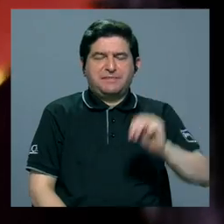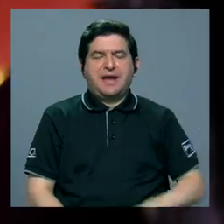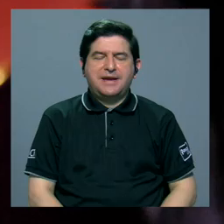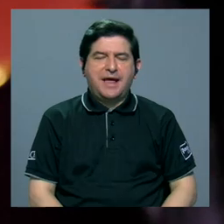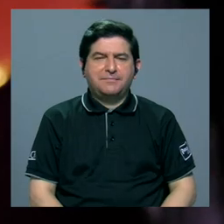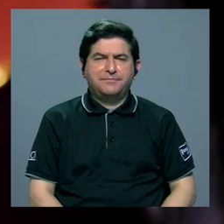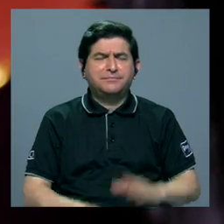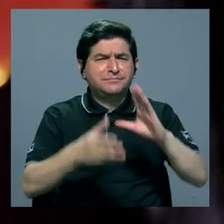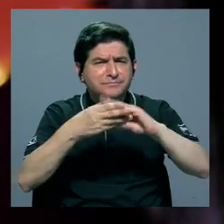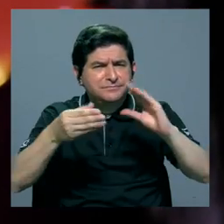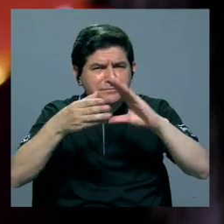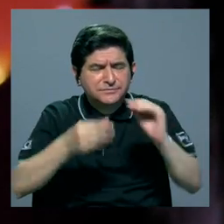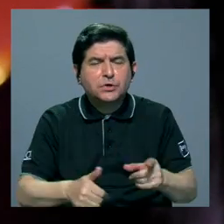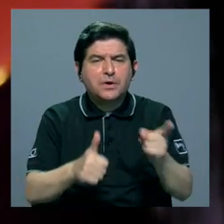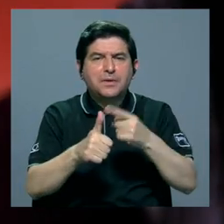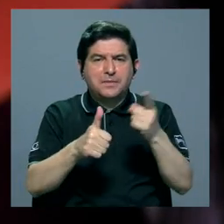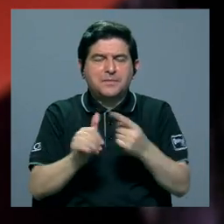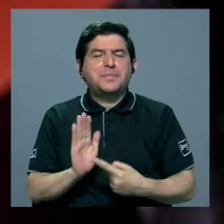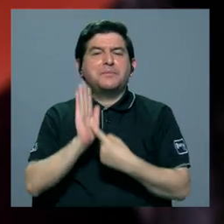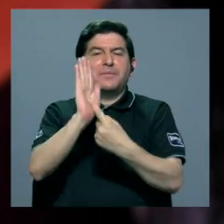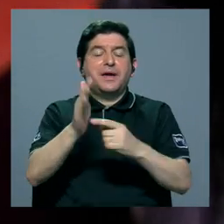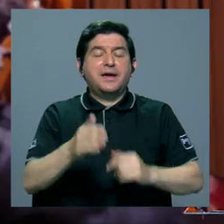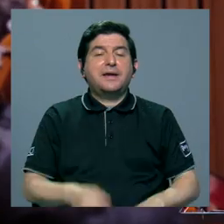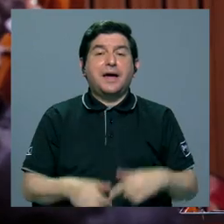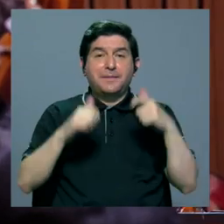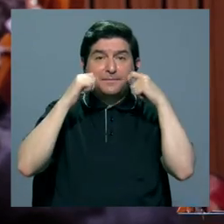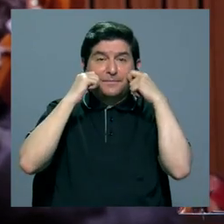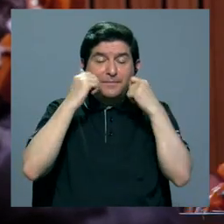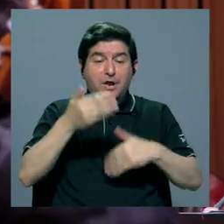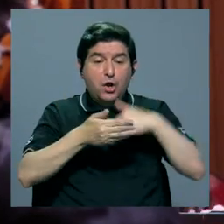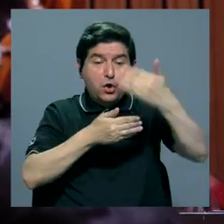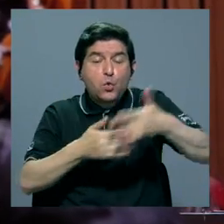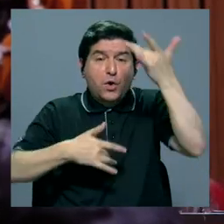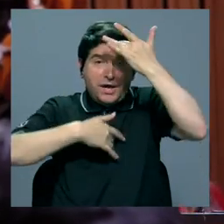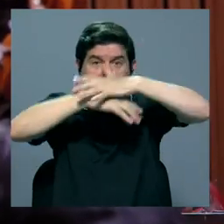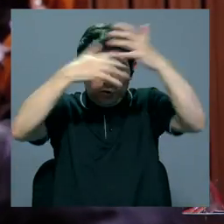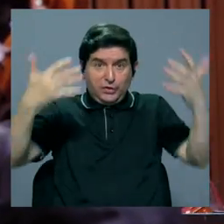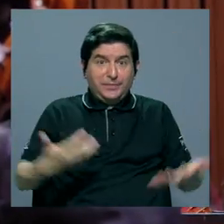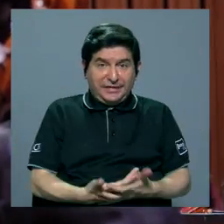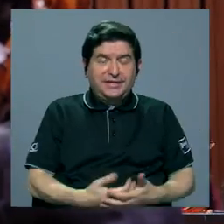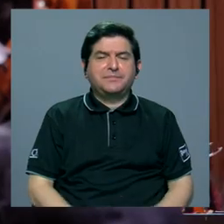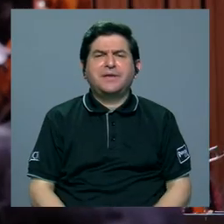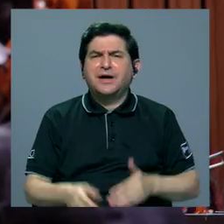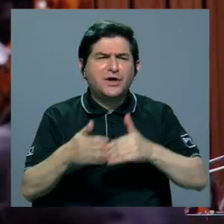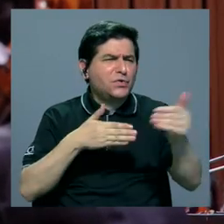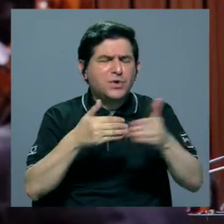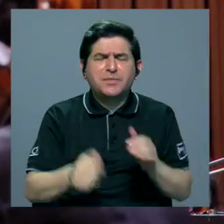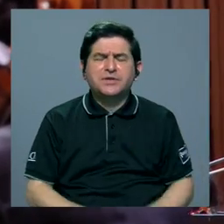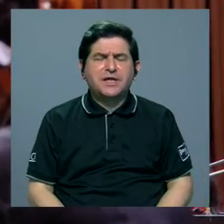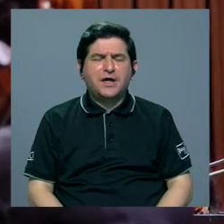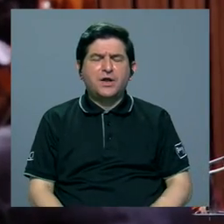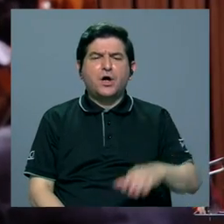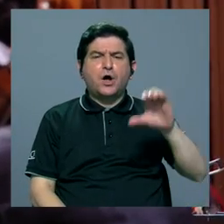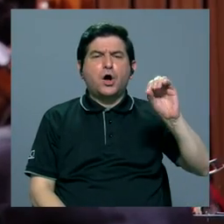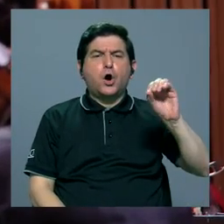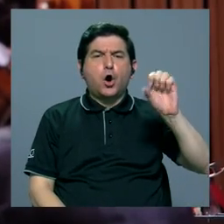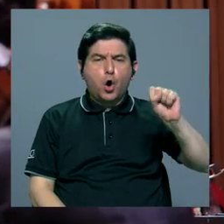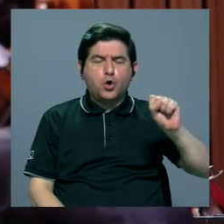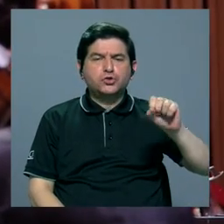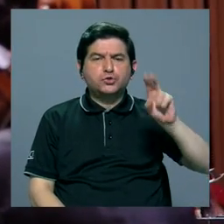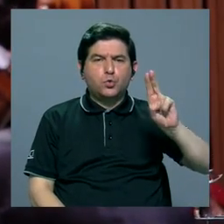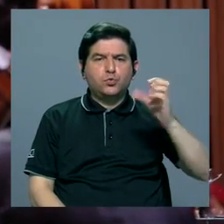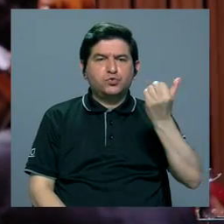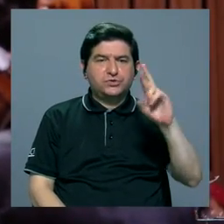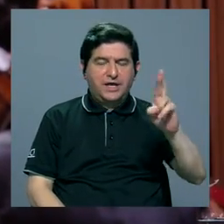Alejandro Gutiérrez Mena, quien comentó que fue su primera presentación presencial posterior a la pandemia. A pesar de que la